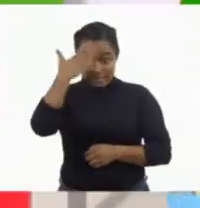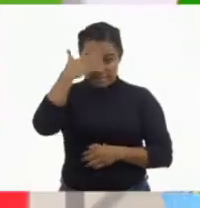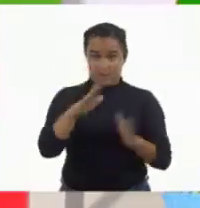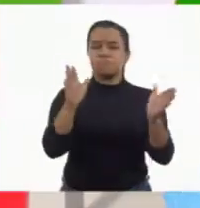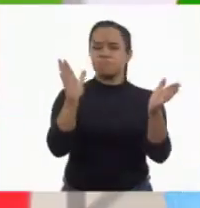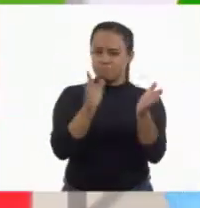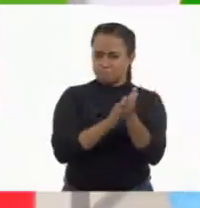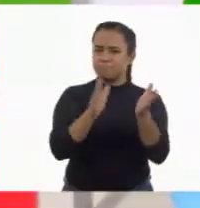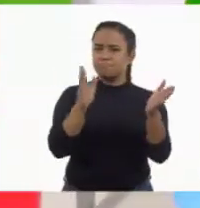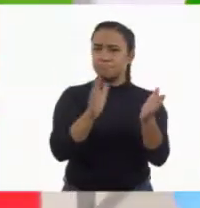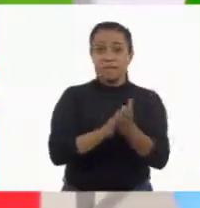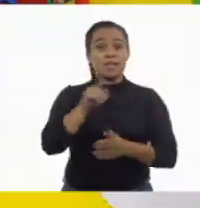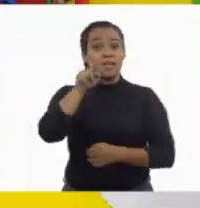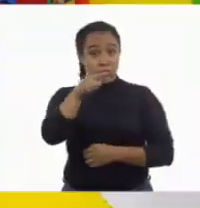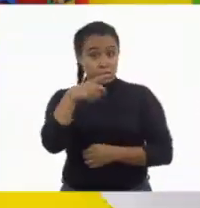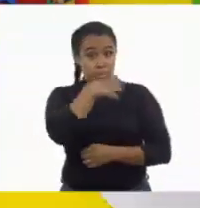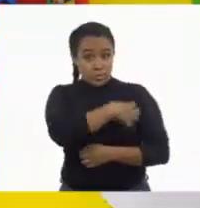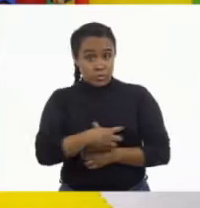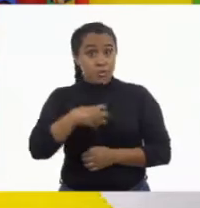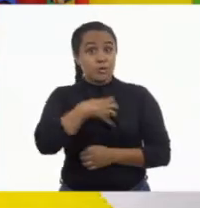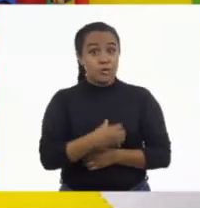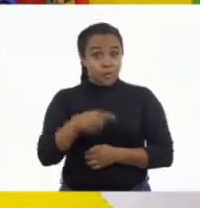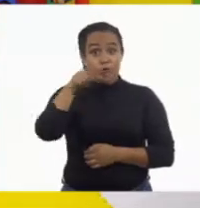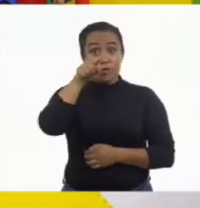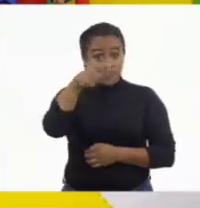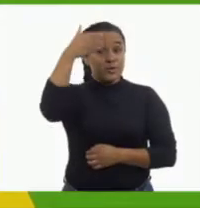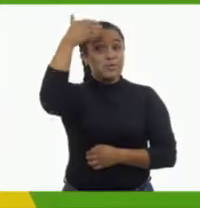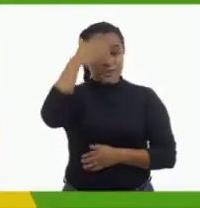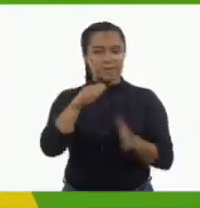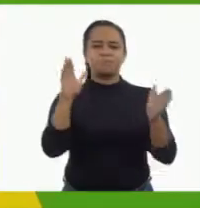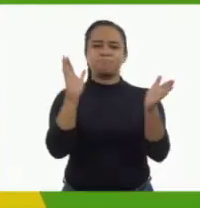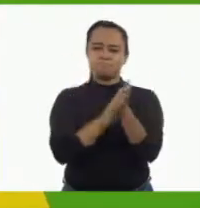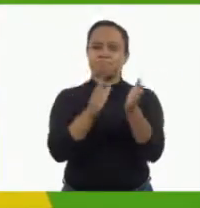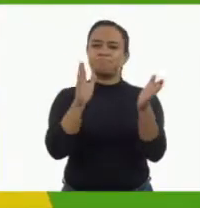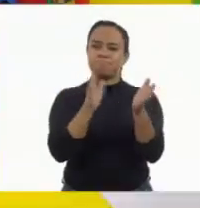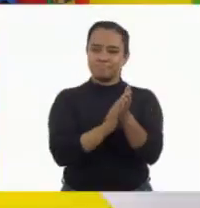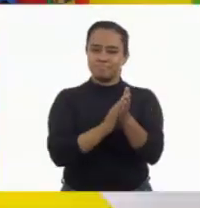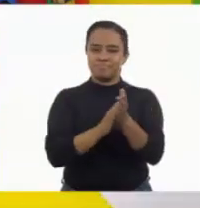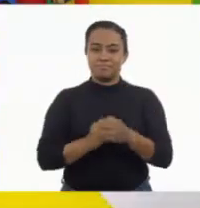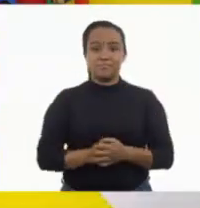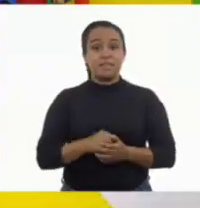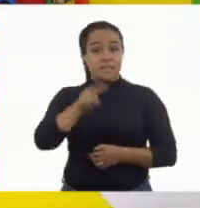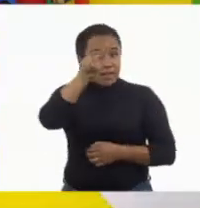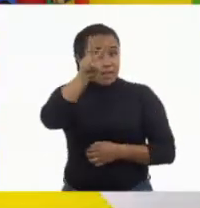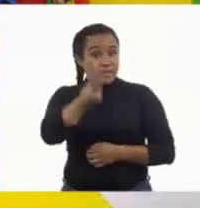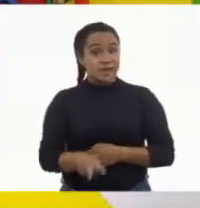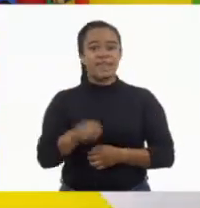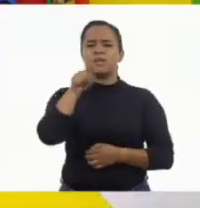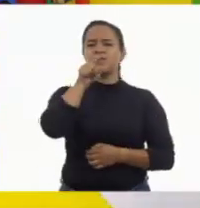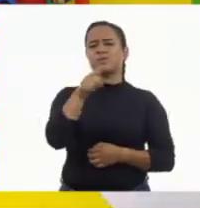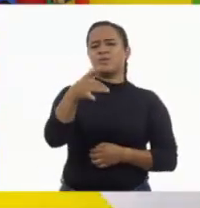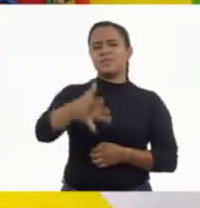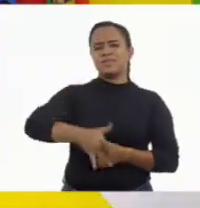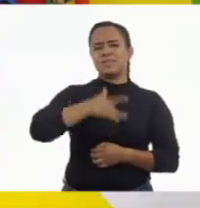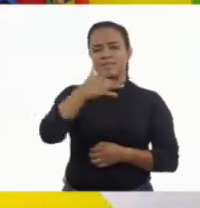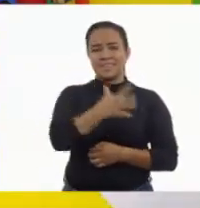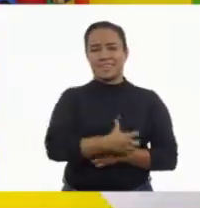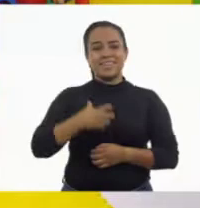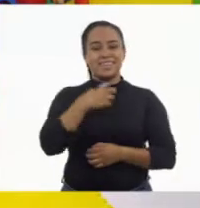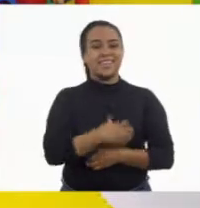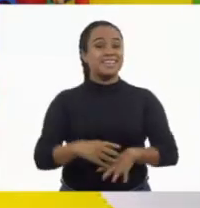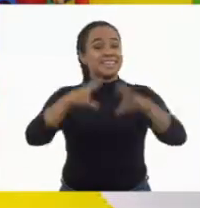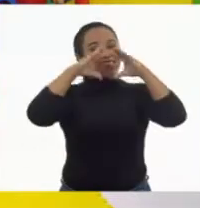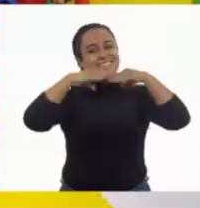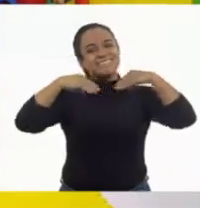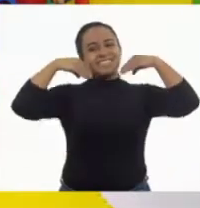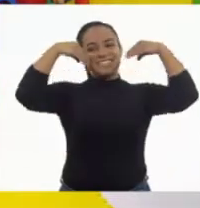aplaudir. Si estás contento y tú sabes aplaudir. Si en verdad estás contento, tu sonrisa es